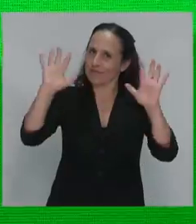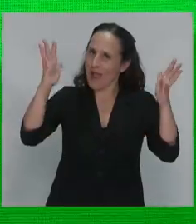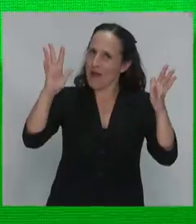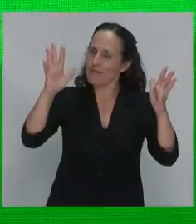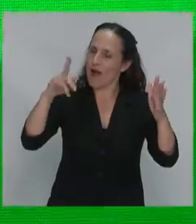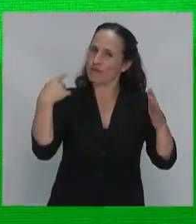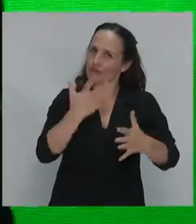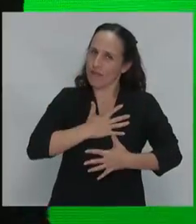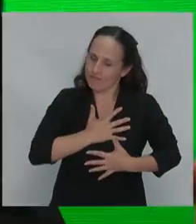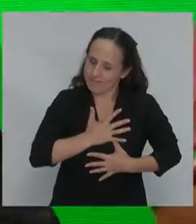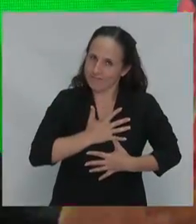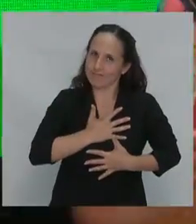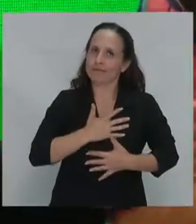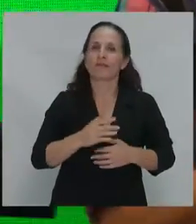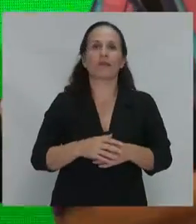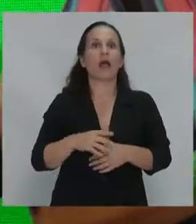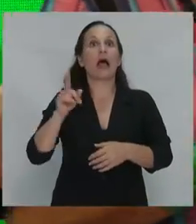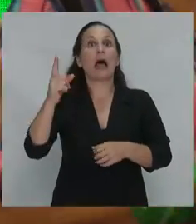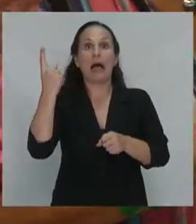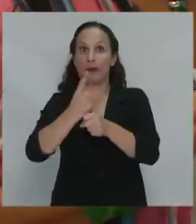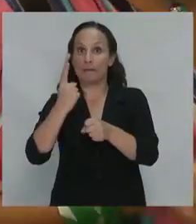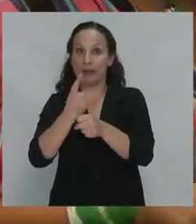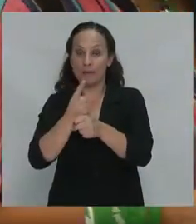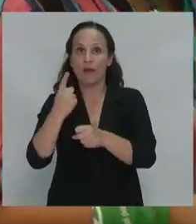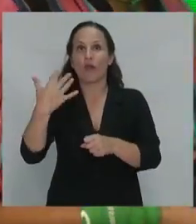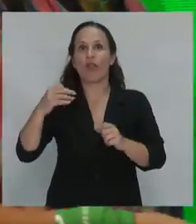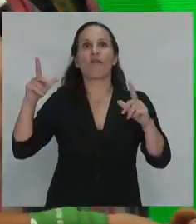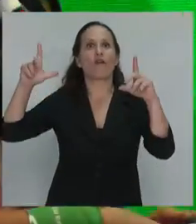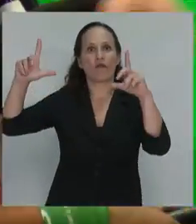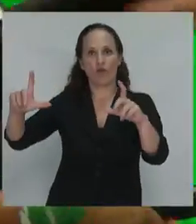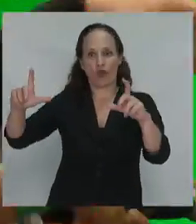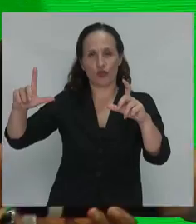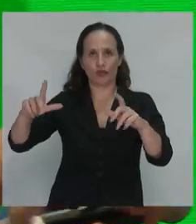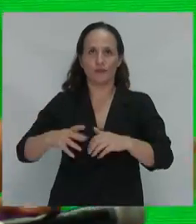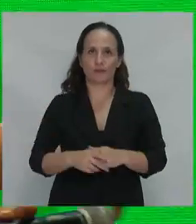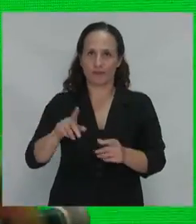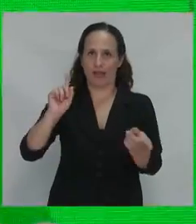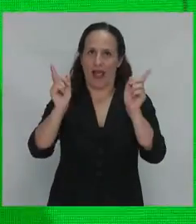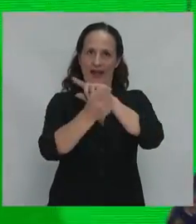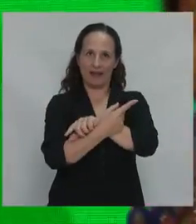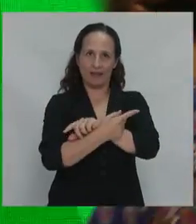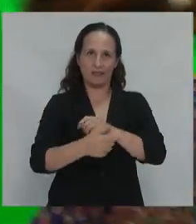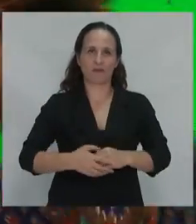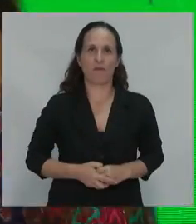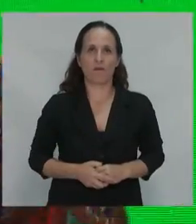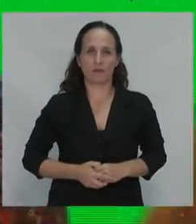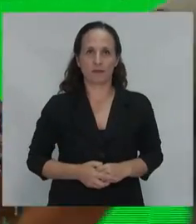ustedes antes no tenemos que tomarla la foto al revés